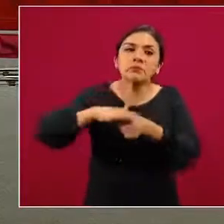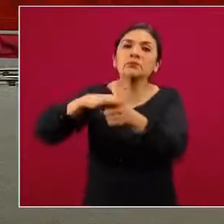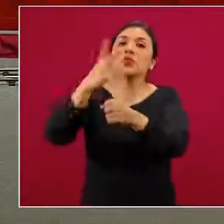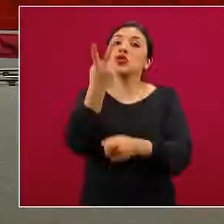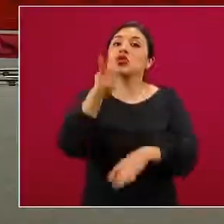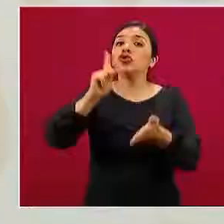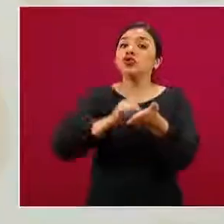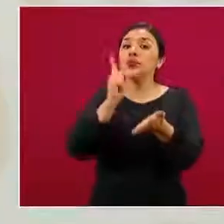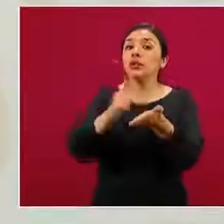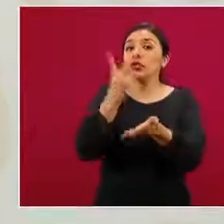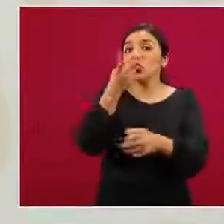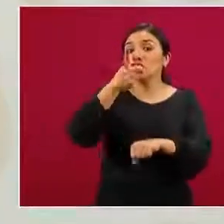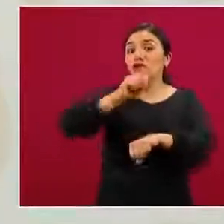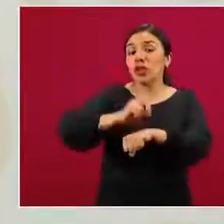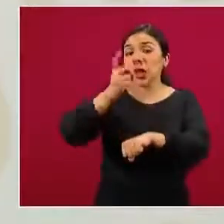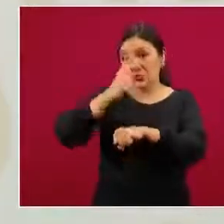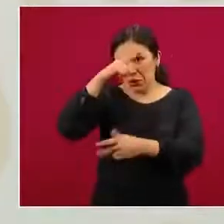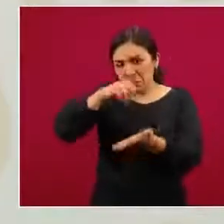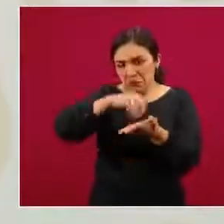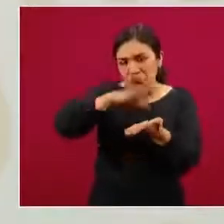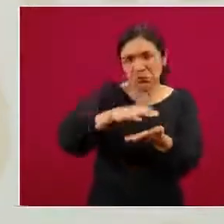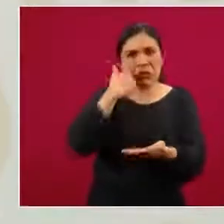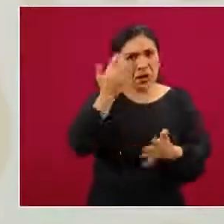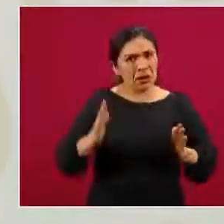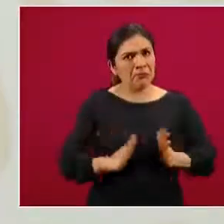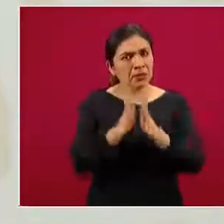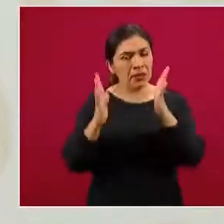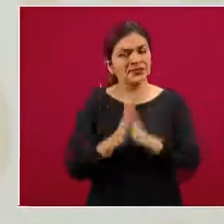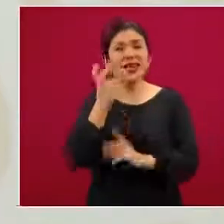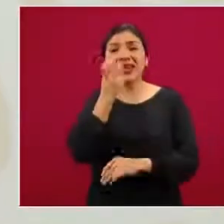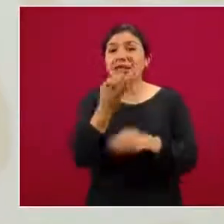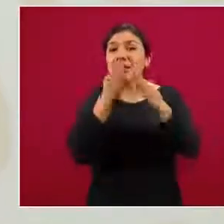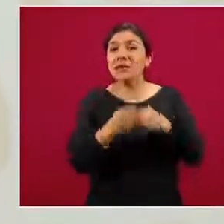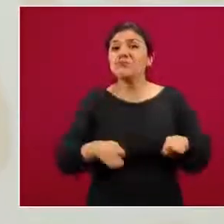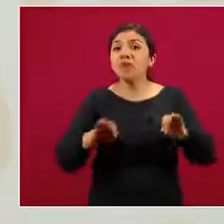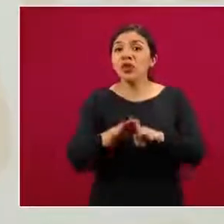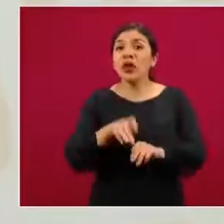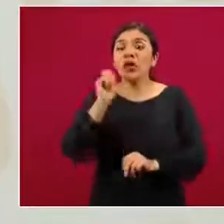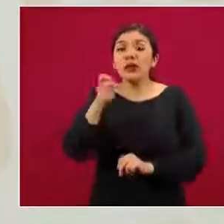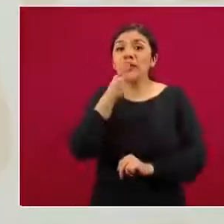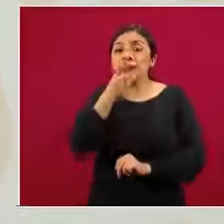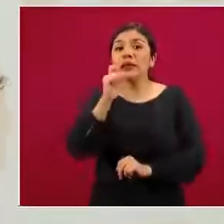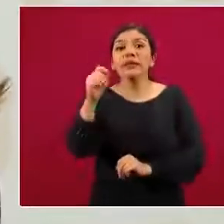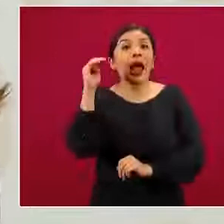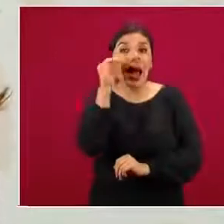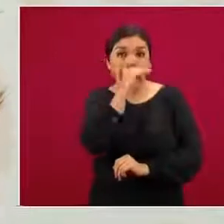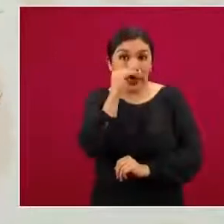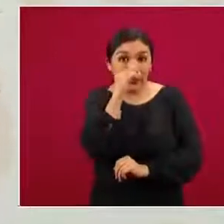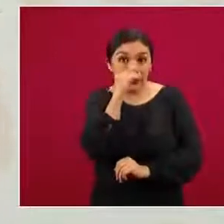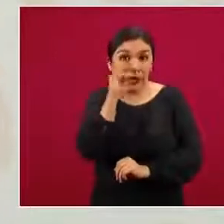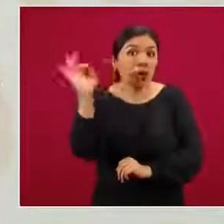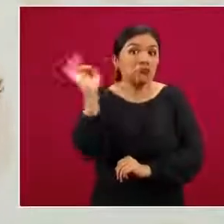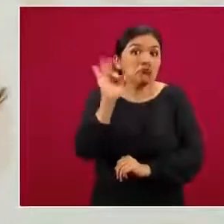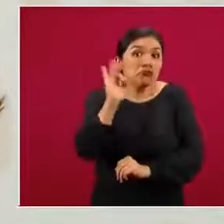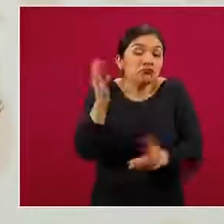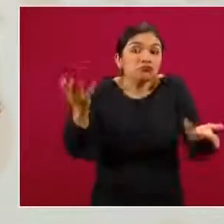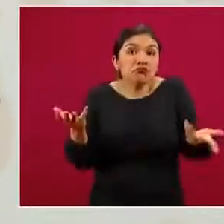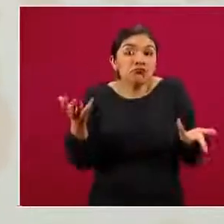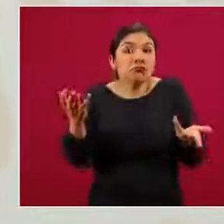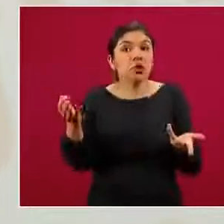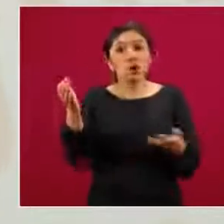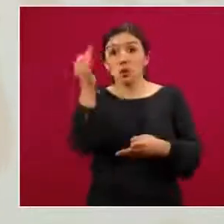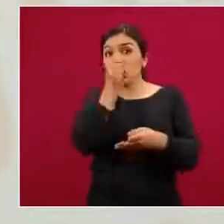2 días más para registrarse y participar. Es importante señalar que es gratuito y que si bien